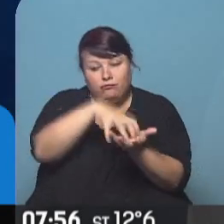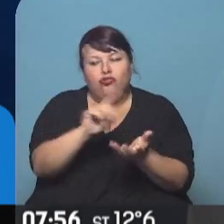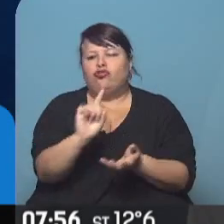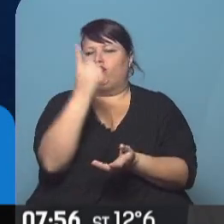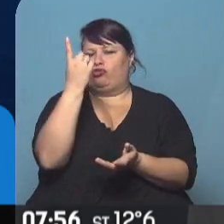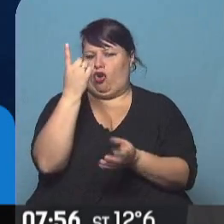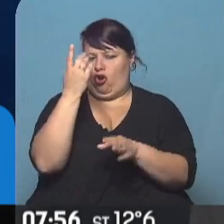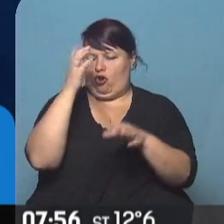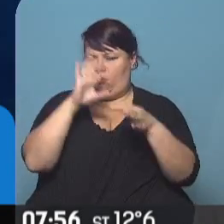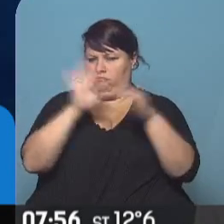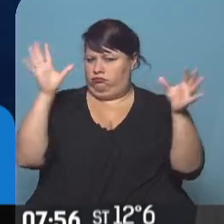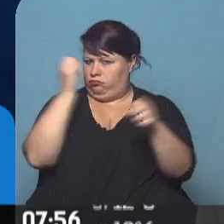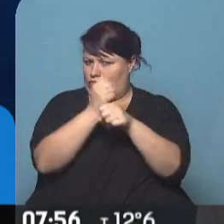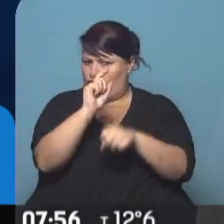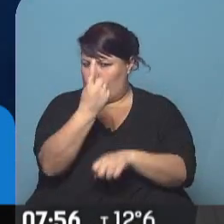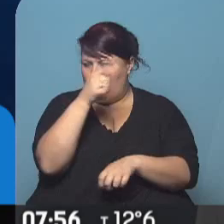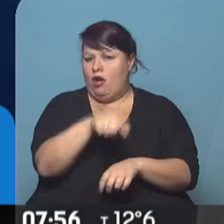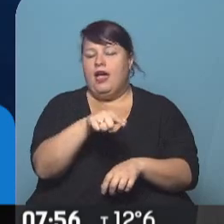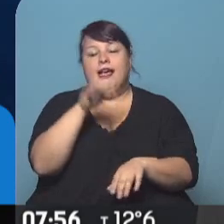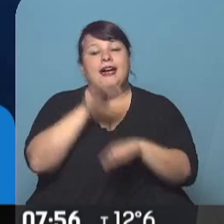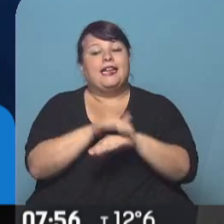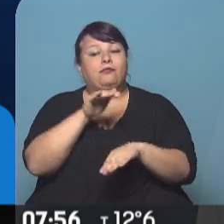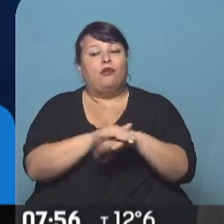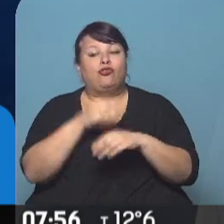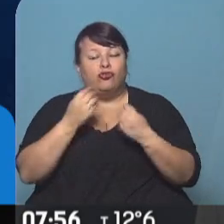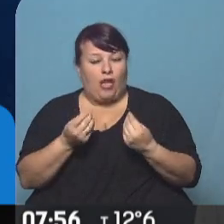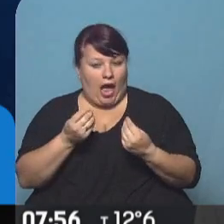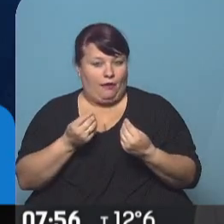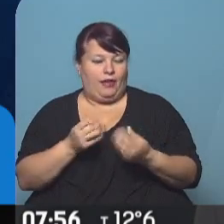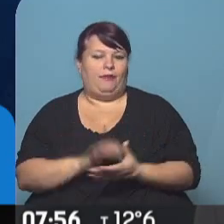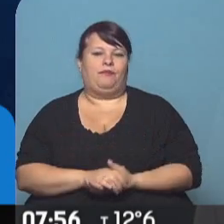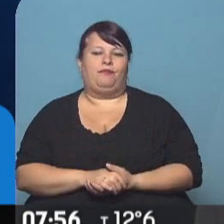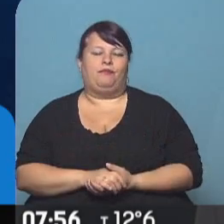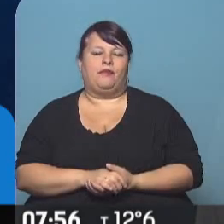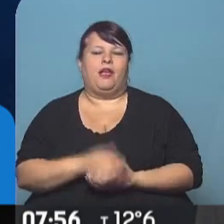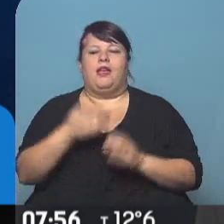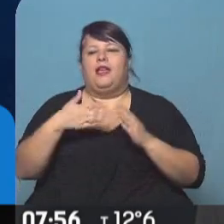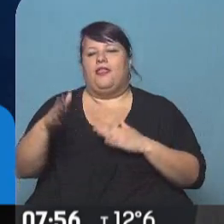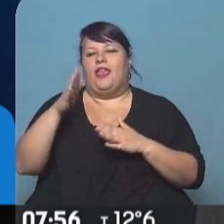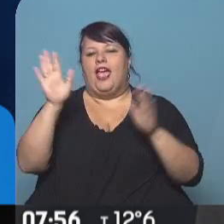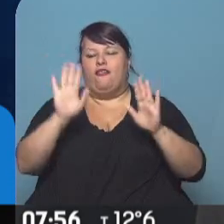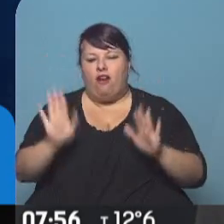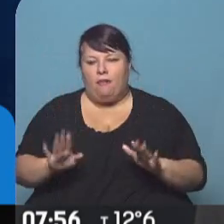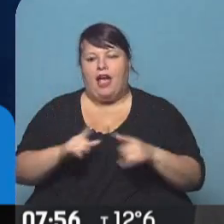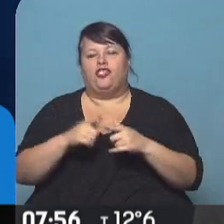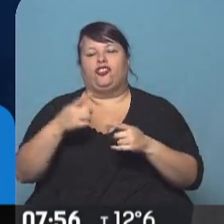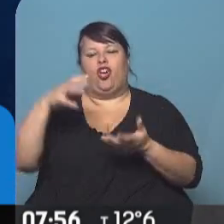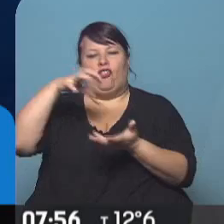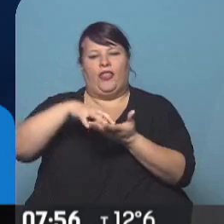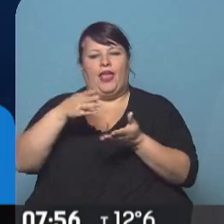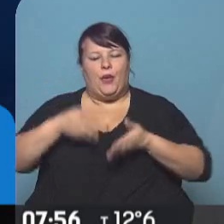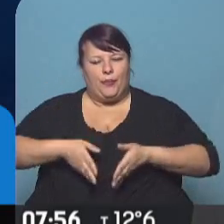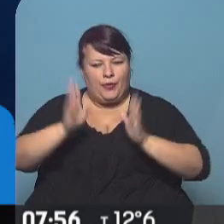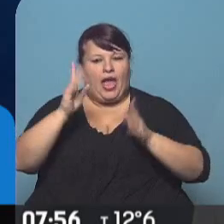autónomo donde tiene la responsabilidad de desde la parte de formación del observatorio